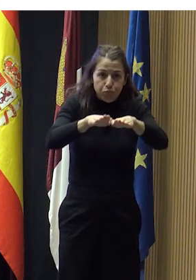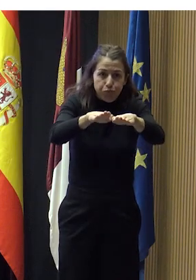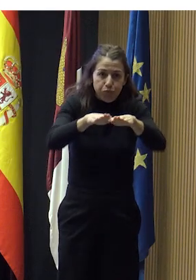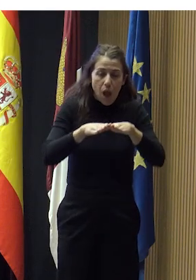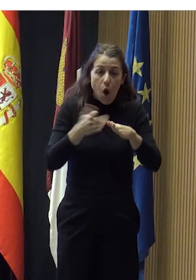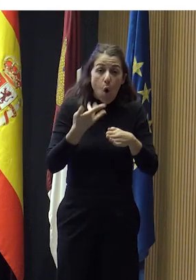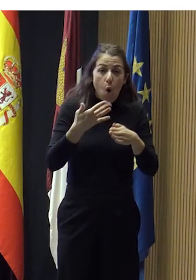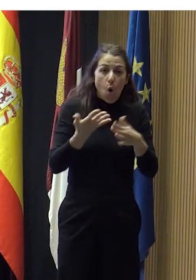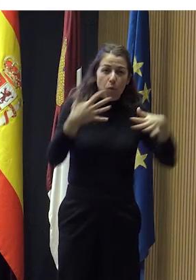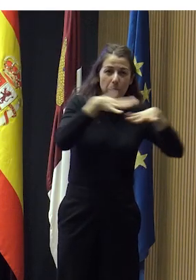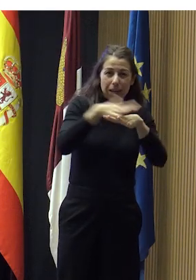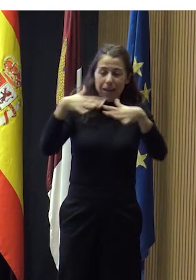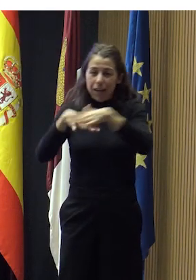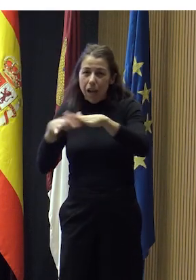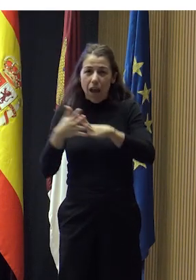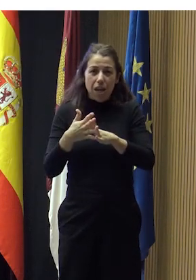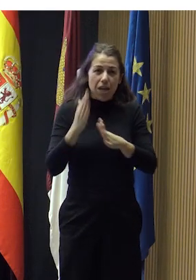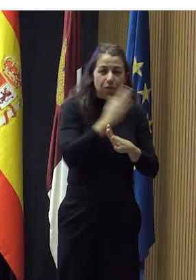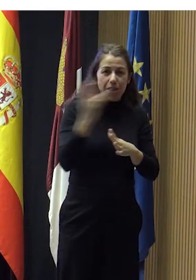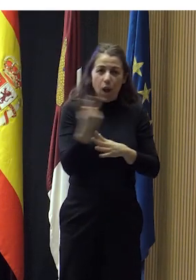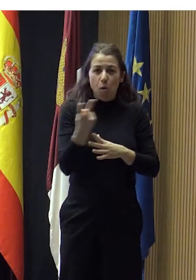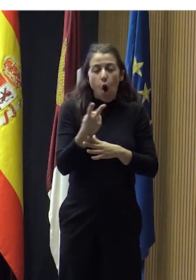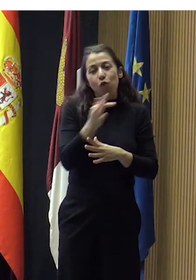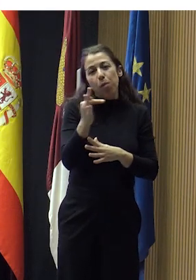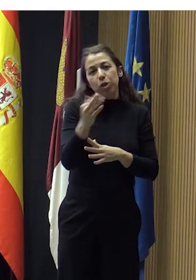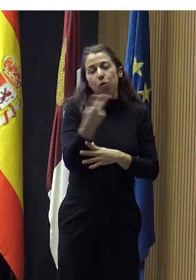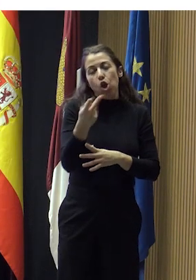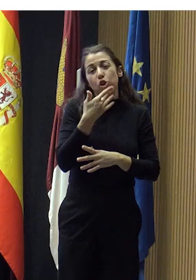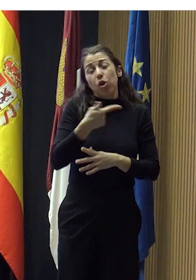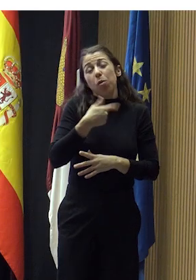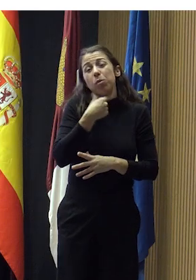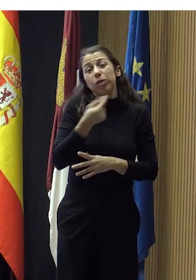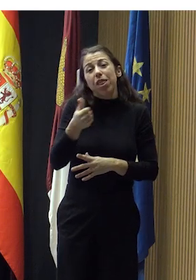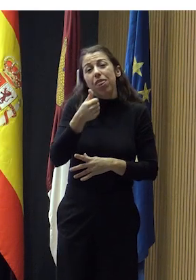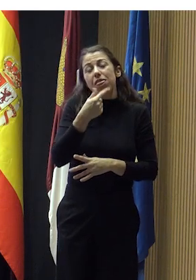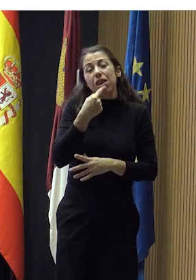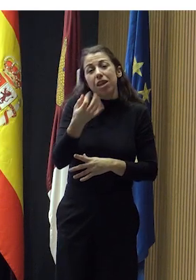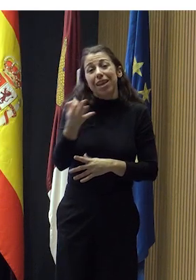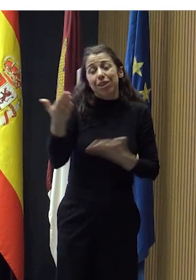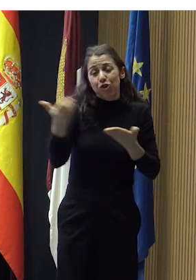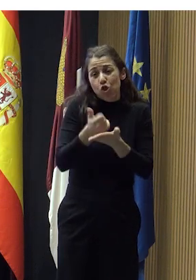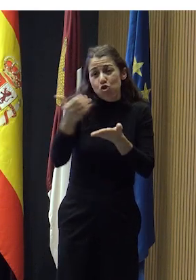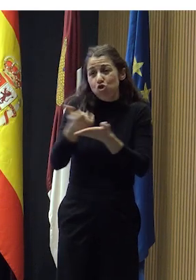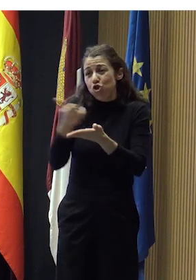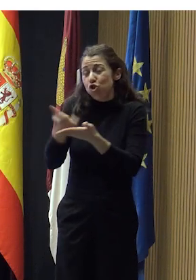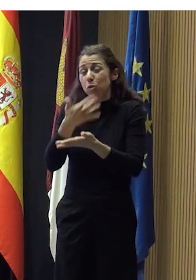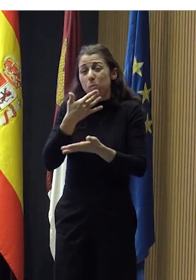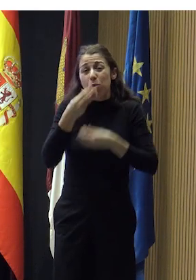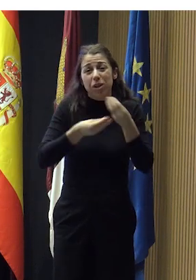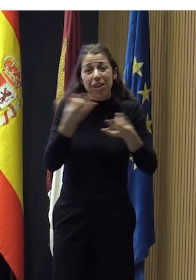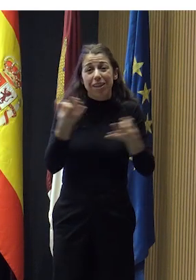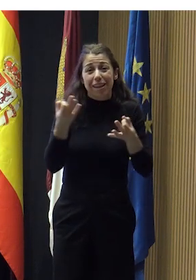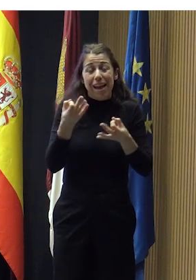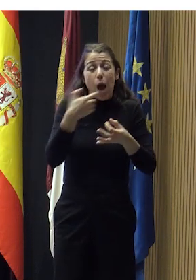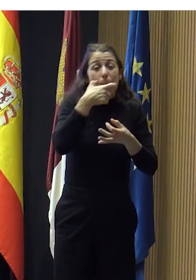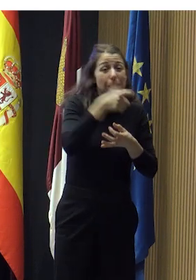que influir en el otro, como el otro tiene que influir en el uno, ¿no? Y me gustaría decir que todos podemos contribuir a